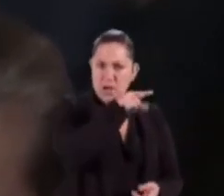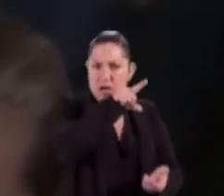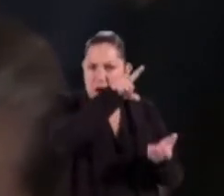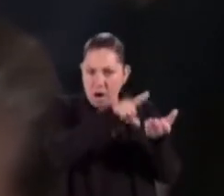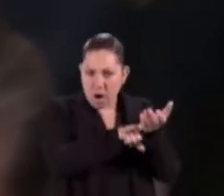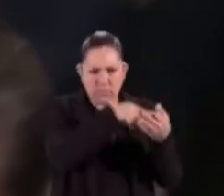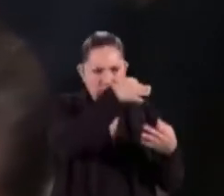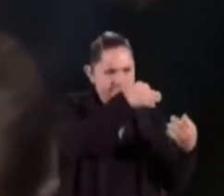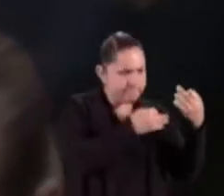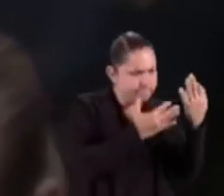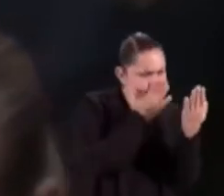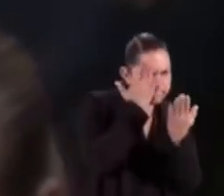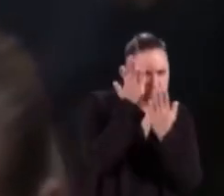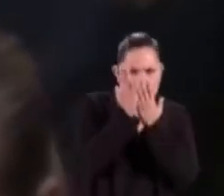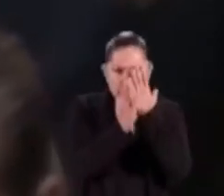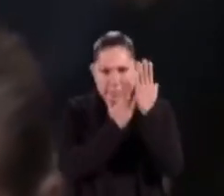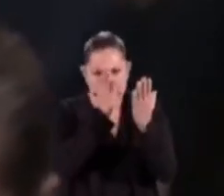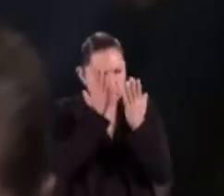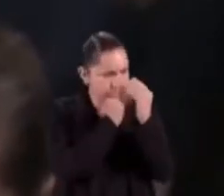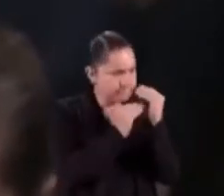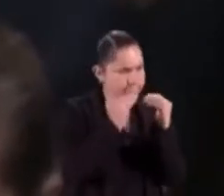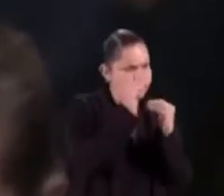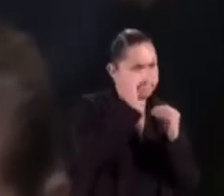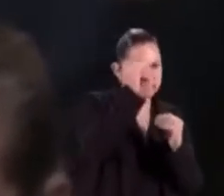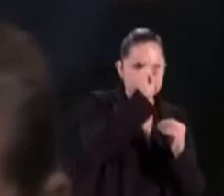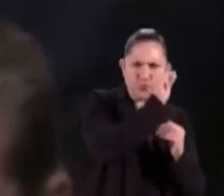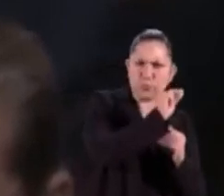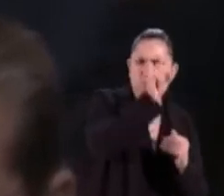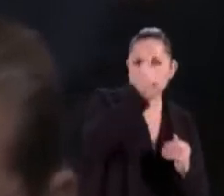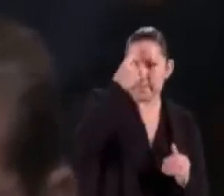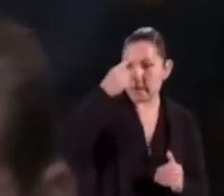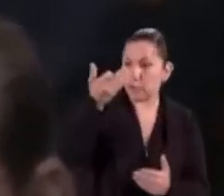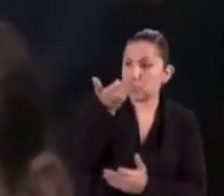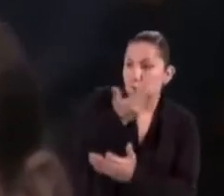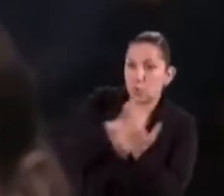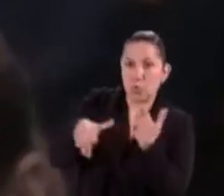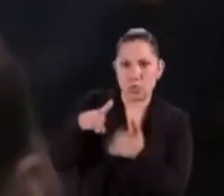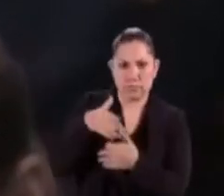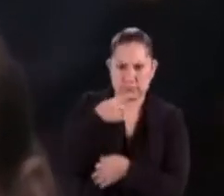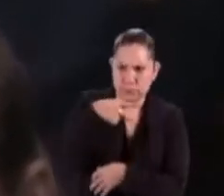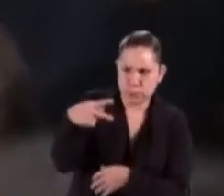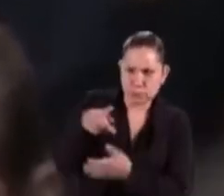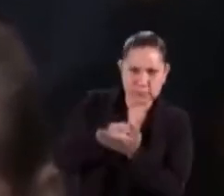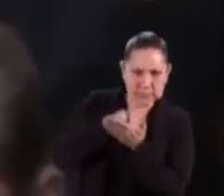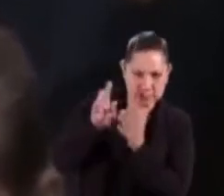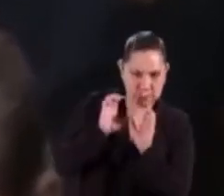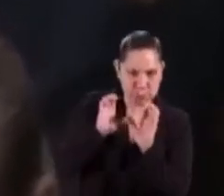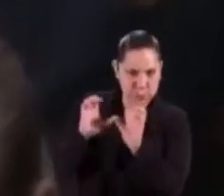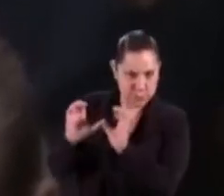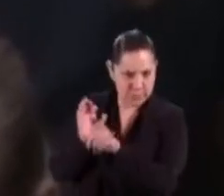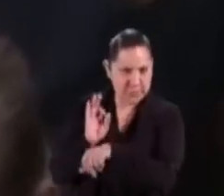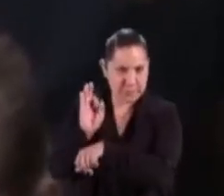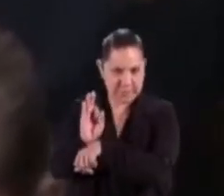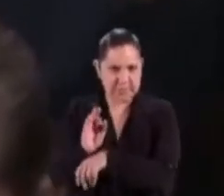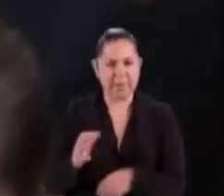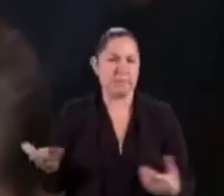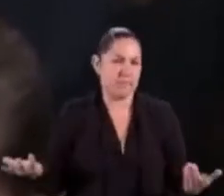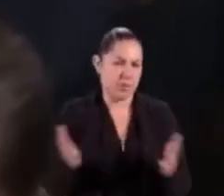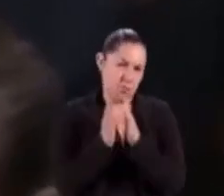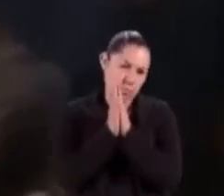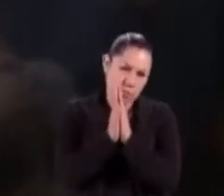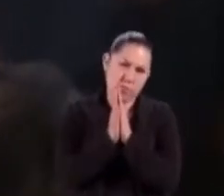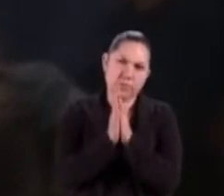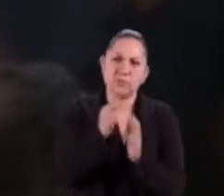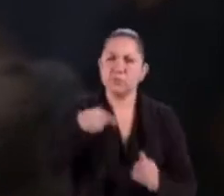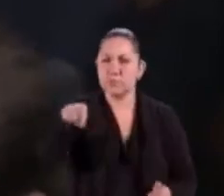las necesidades de todos. Por favor, diputados y diputadas, escuchemos